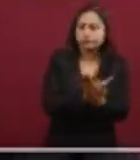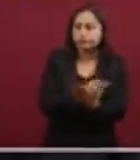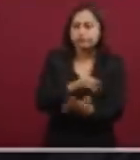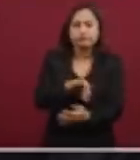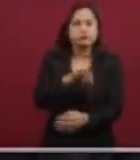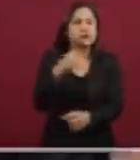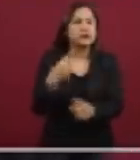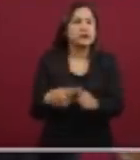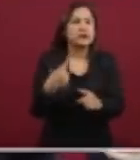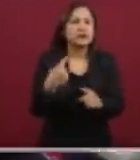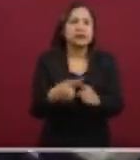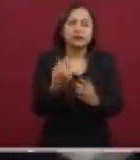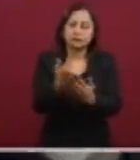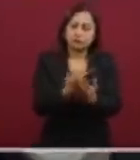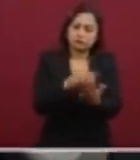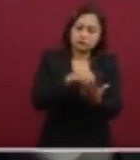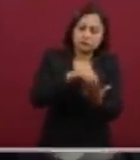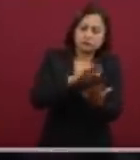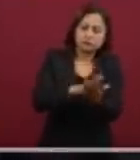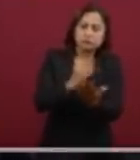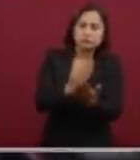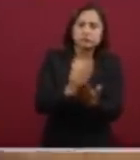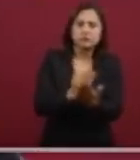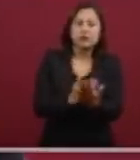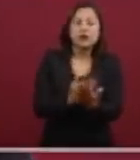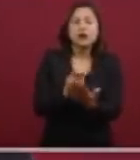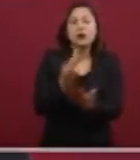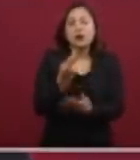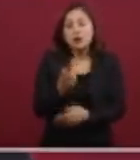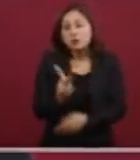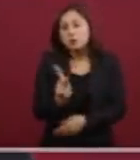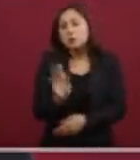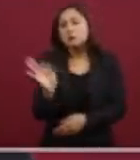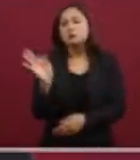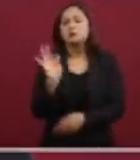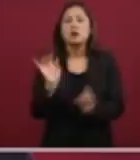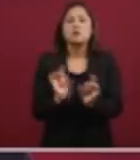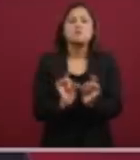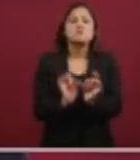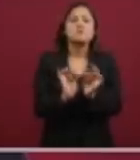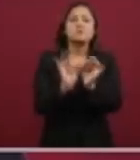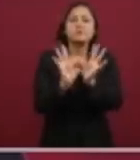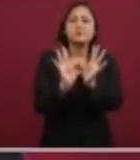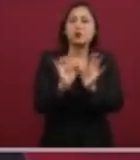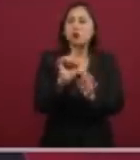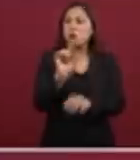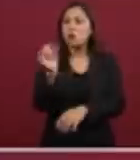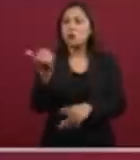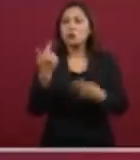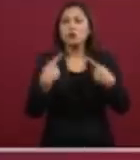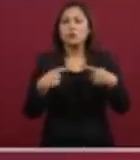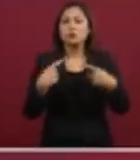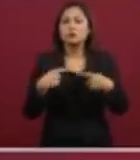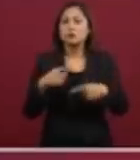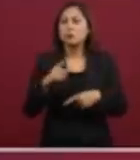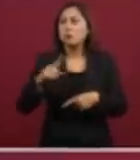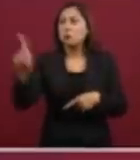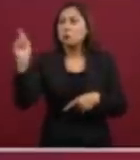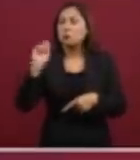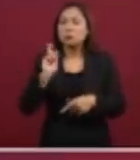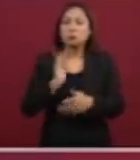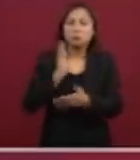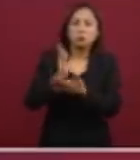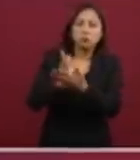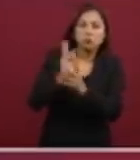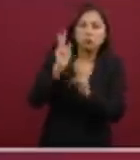quienes no estaban en ese momento, que se pasó a visitarlos, que